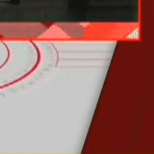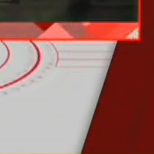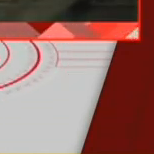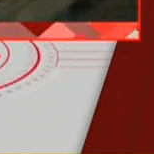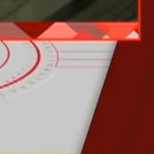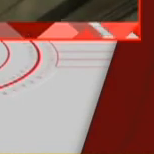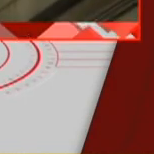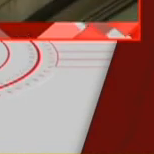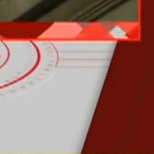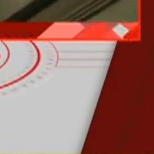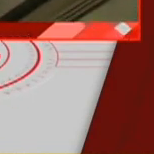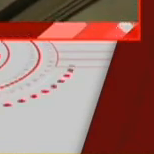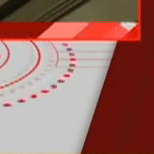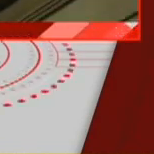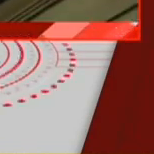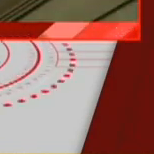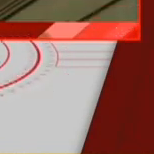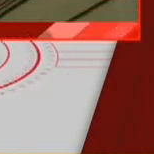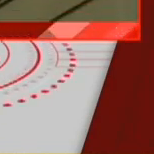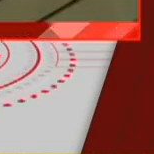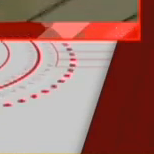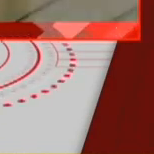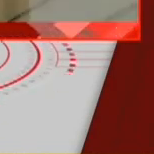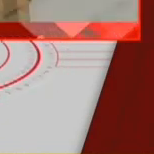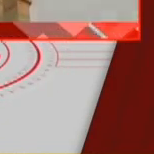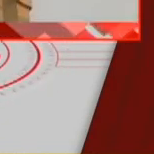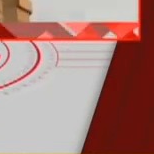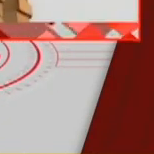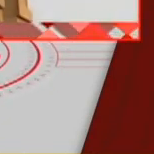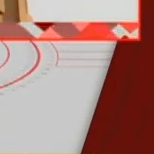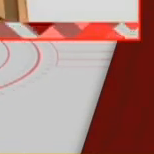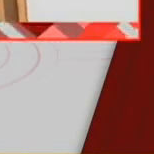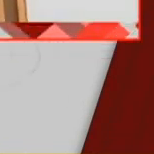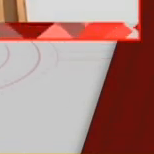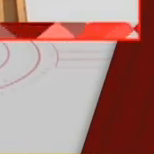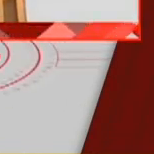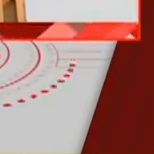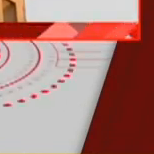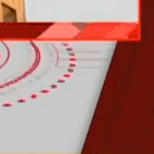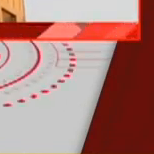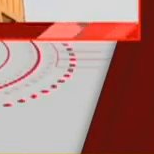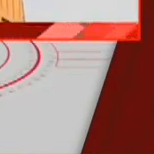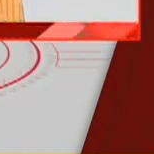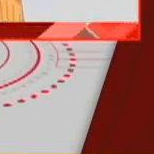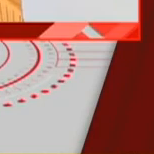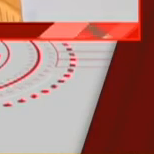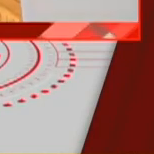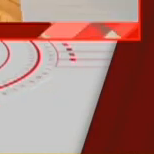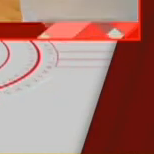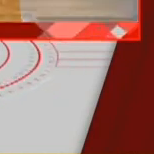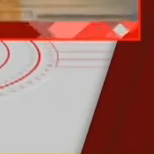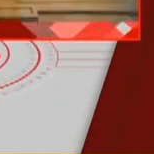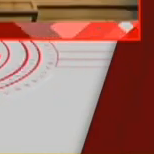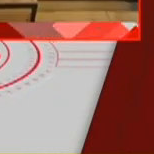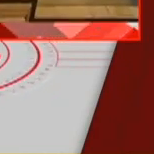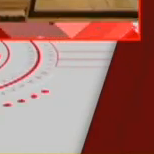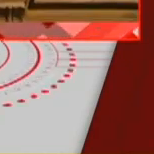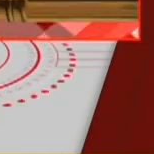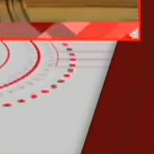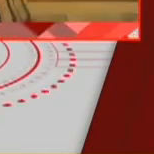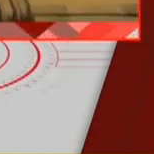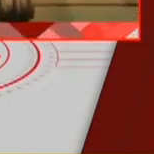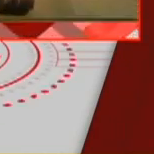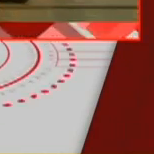muy moderno, ¿no? El muy moderno, sí, exactamente, que realmente se construyó con todos los estándares internacionales